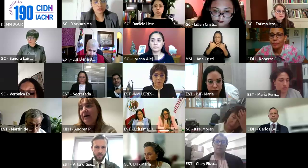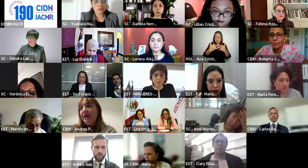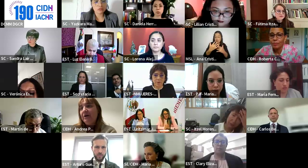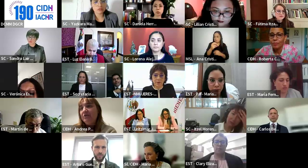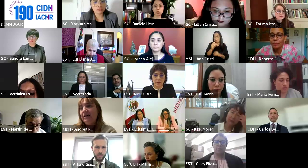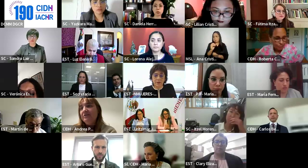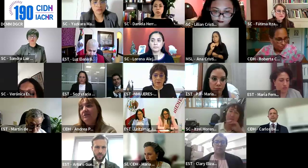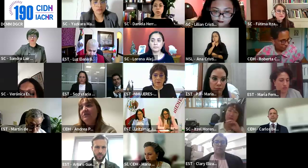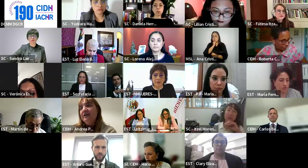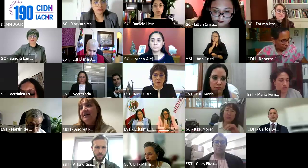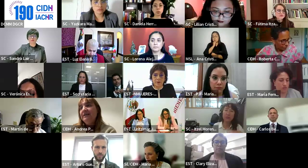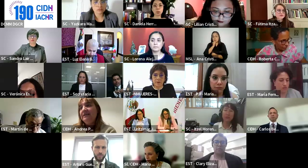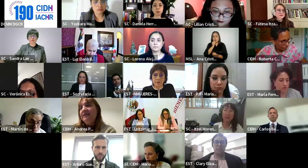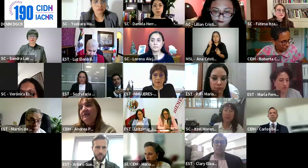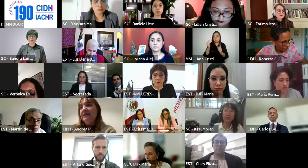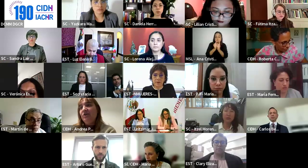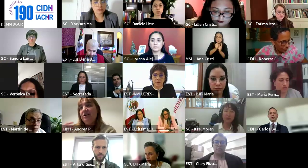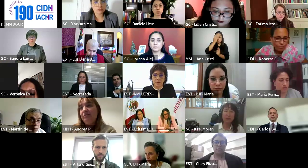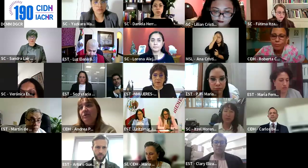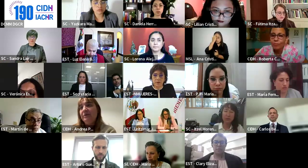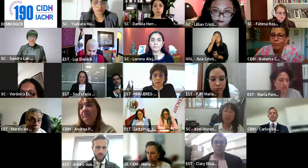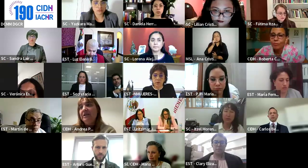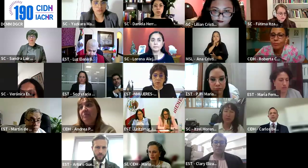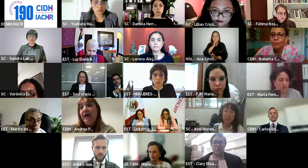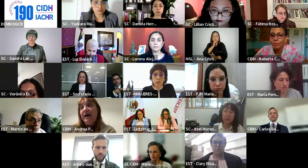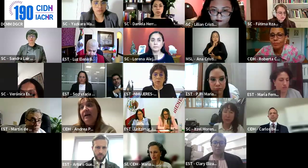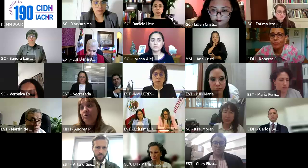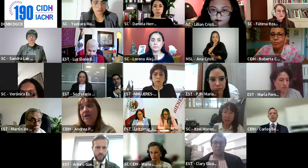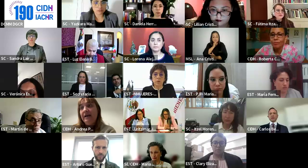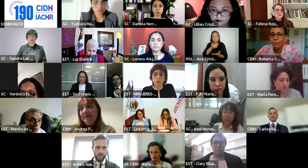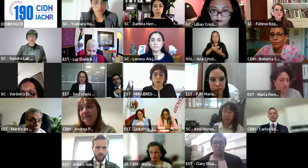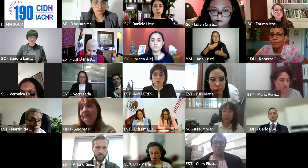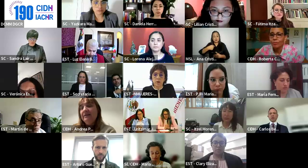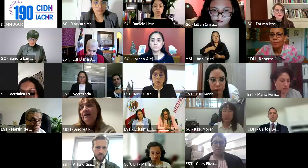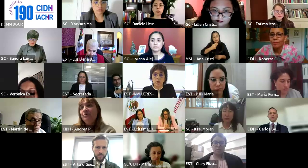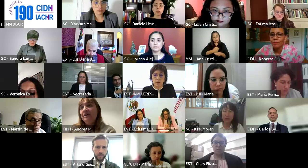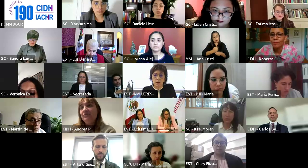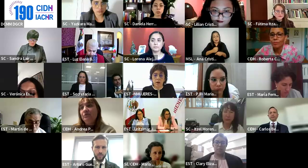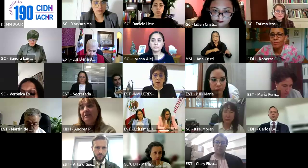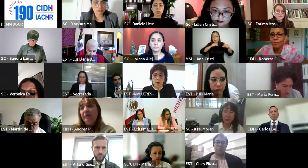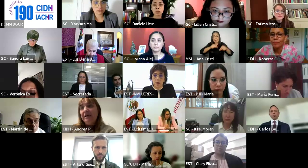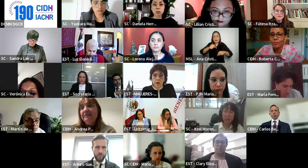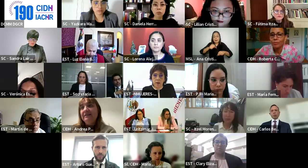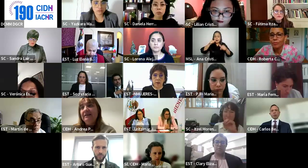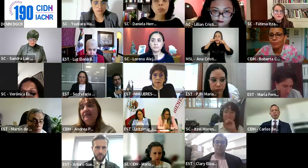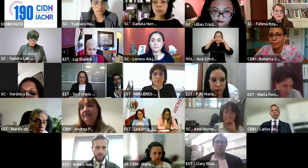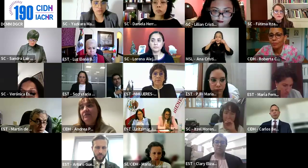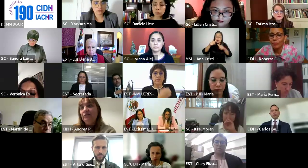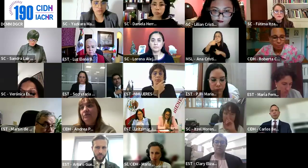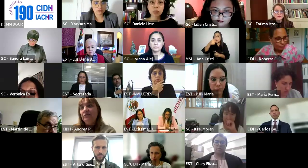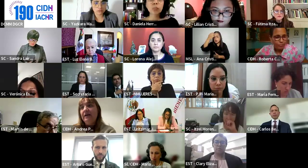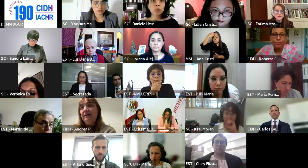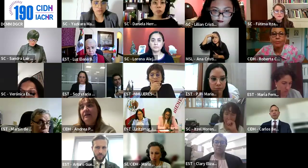oportunidades para conocernos y estoy fundamentalmente para escuchar sus experiencias